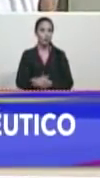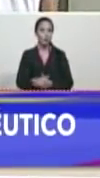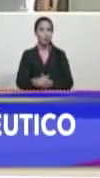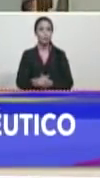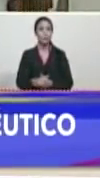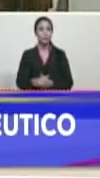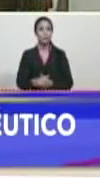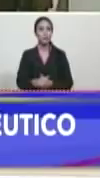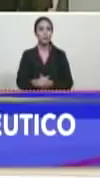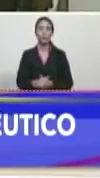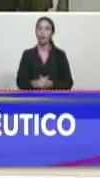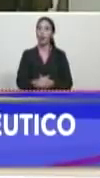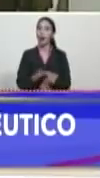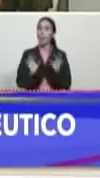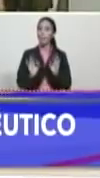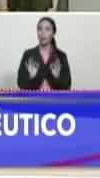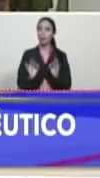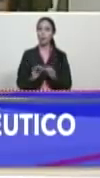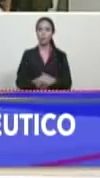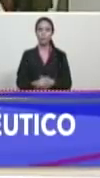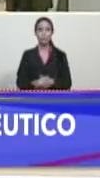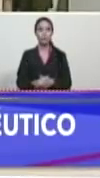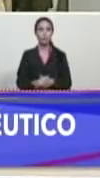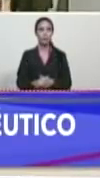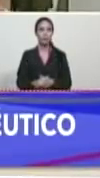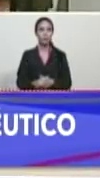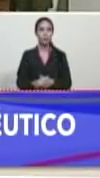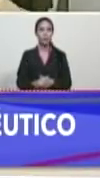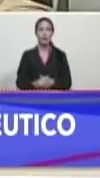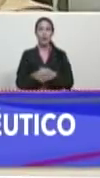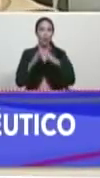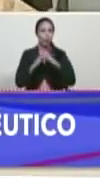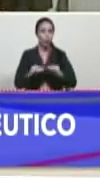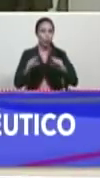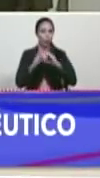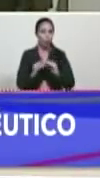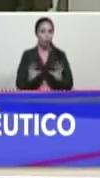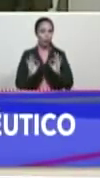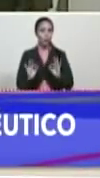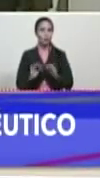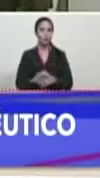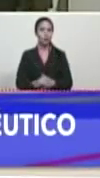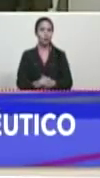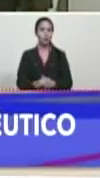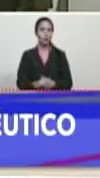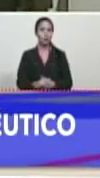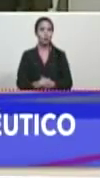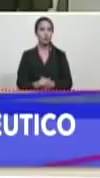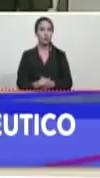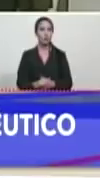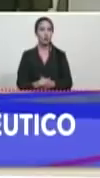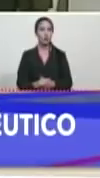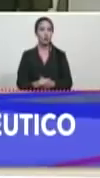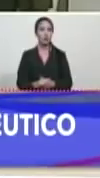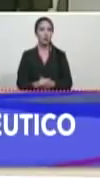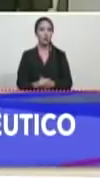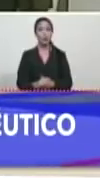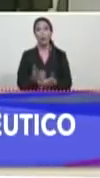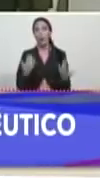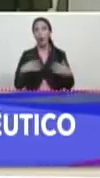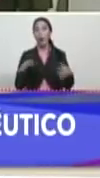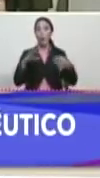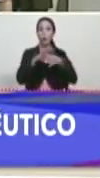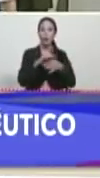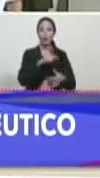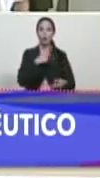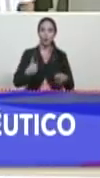Lo pido de manera expresa. Todo lo demás lo vamos a ir logrando. En alianza con China,